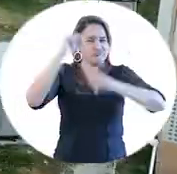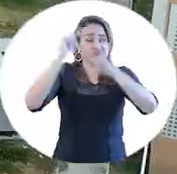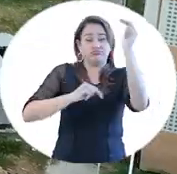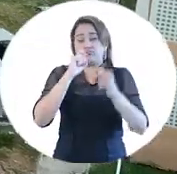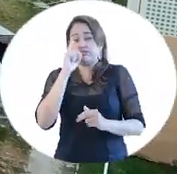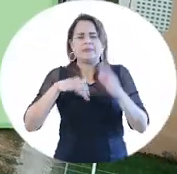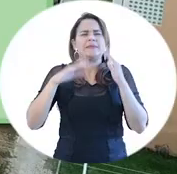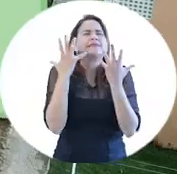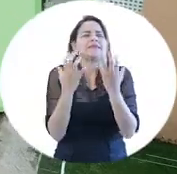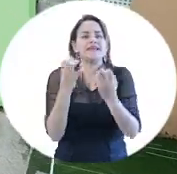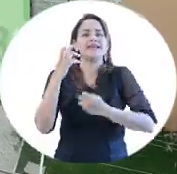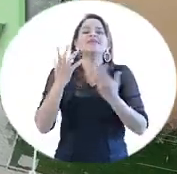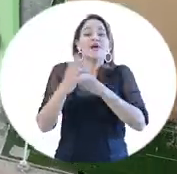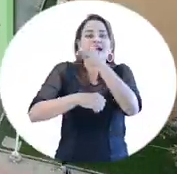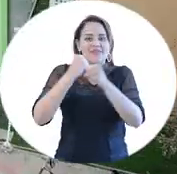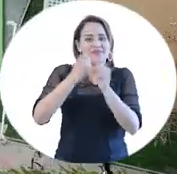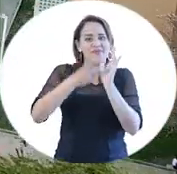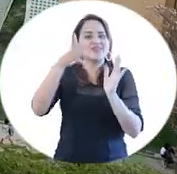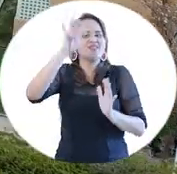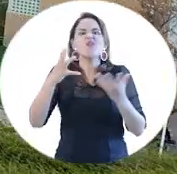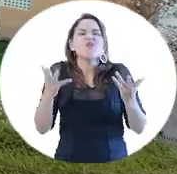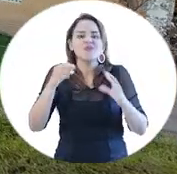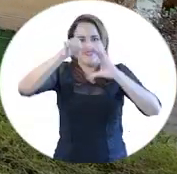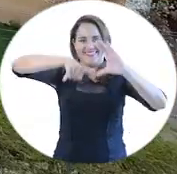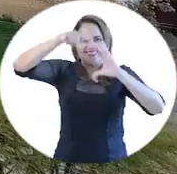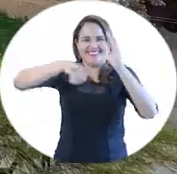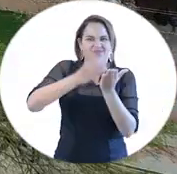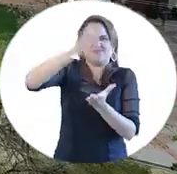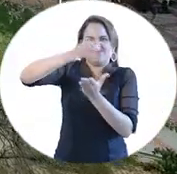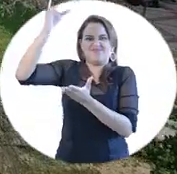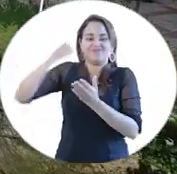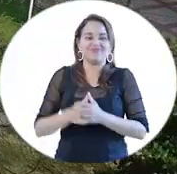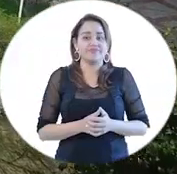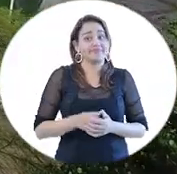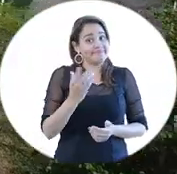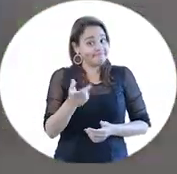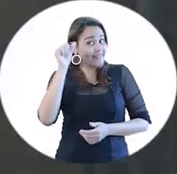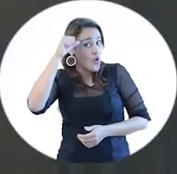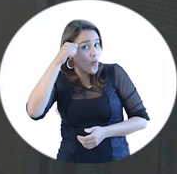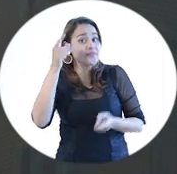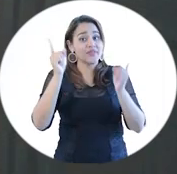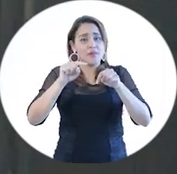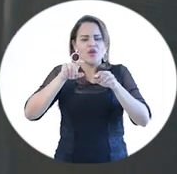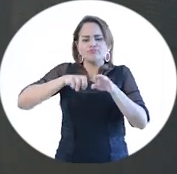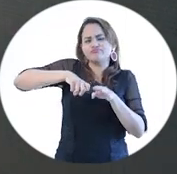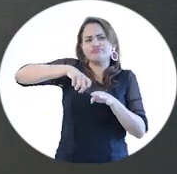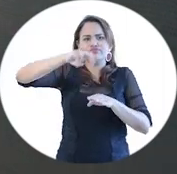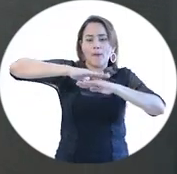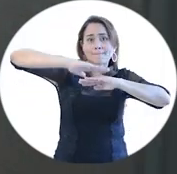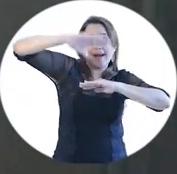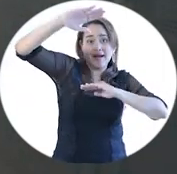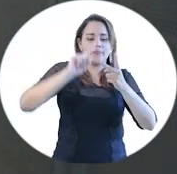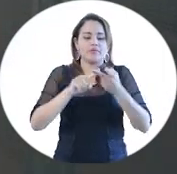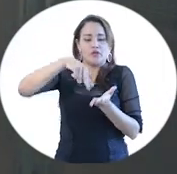de las construcciones más ambiciosas del 2019 fue el edificio de aulas Mar Caribe. No olvides las rampas,